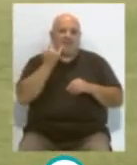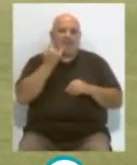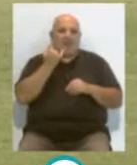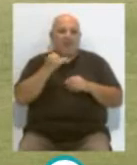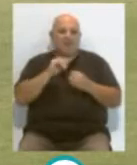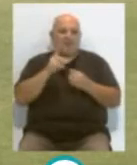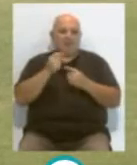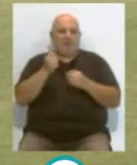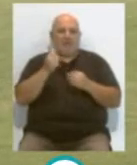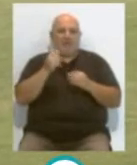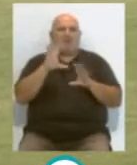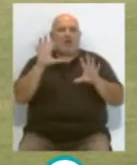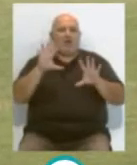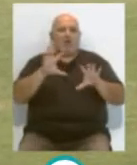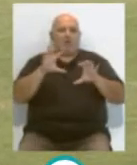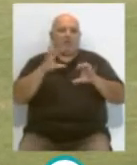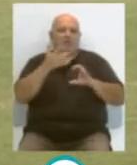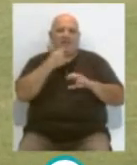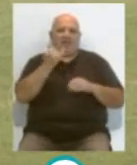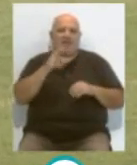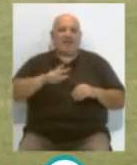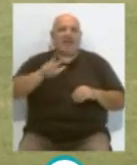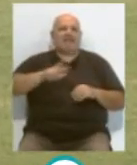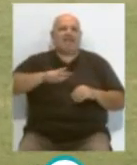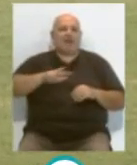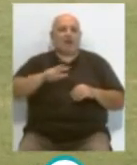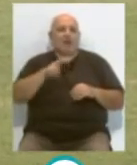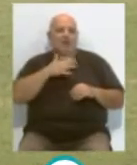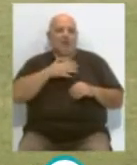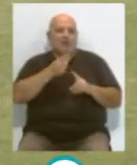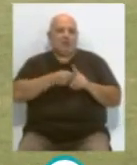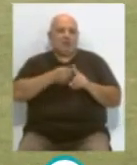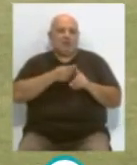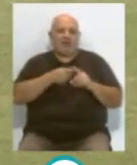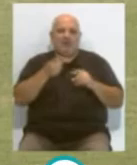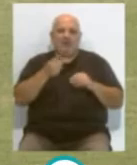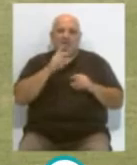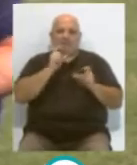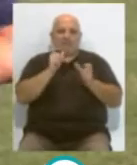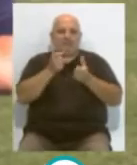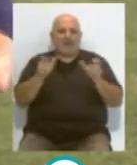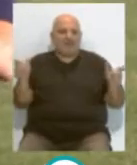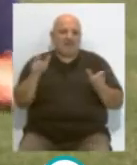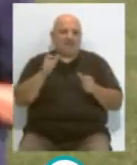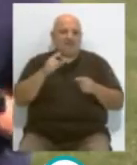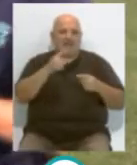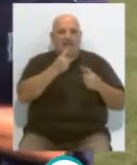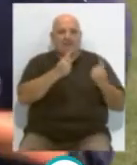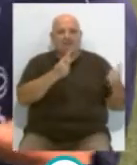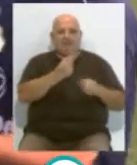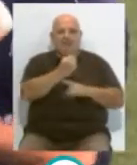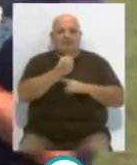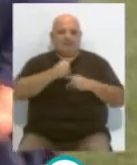jugadores son de los que aprenden rápidamente el idioma. Todo el tema este de croata, montenegrino, se ponen las pilas muy rápido y vamos, y no son torpes para ello,